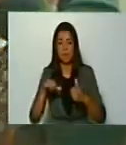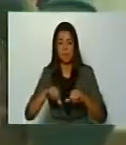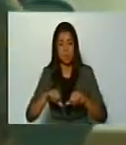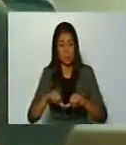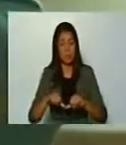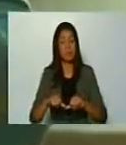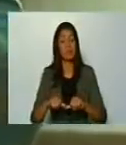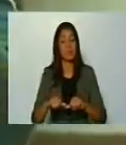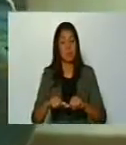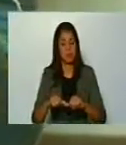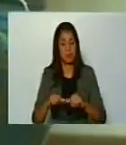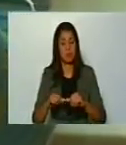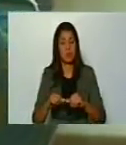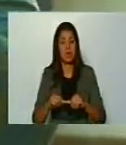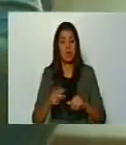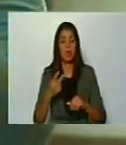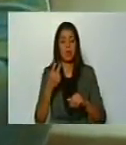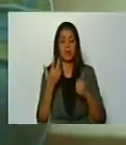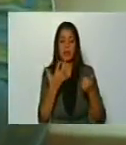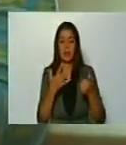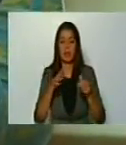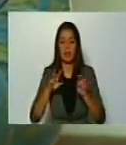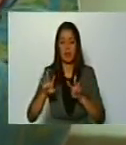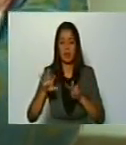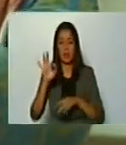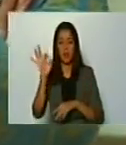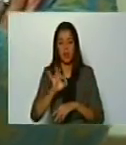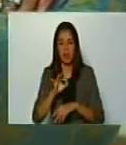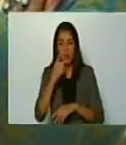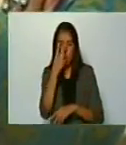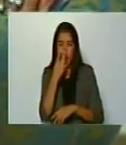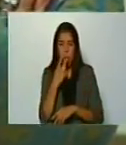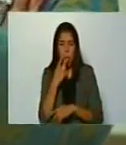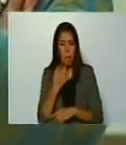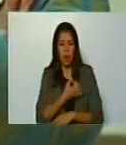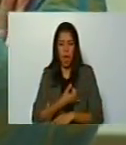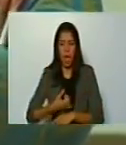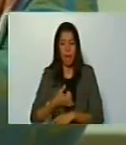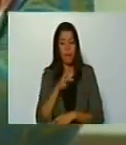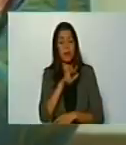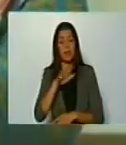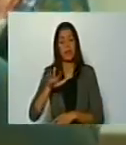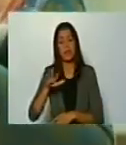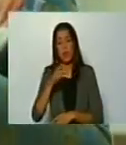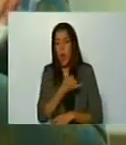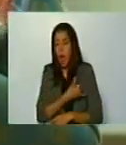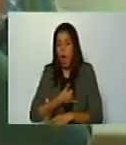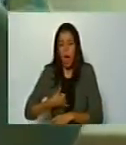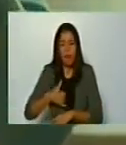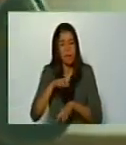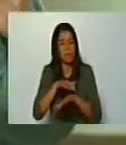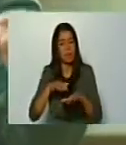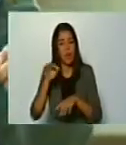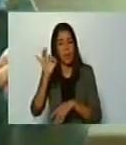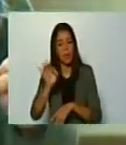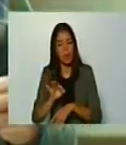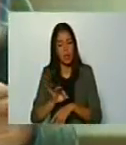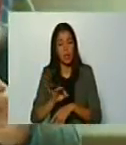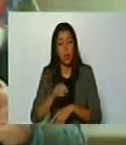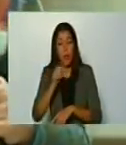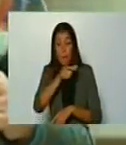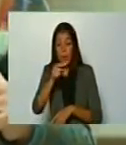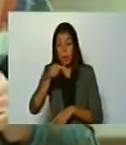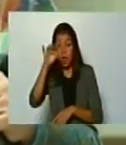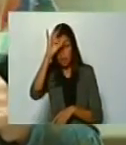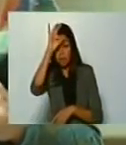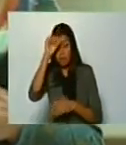Justificadamente, 67% de pobreza, 35% de pobreza extrema, de analfabetismo